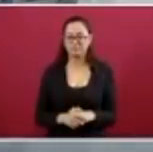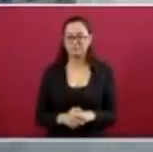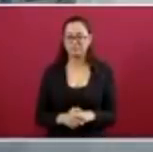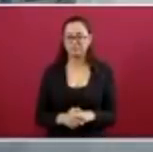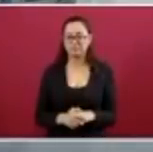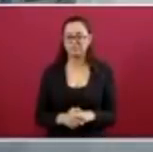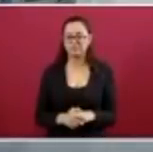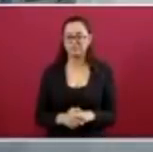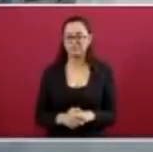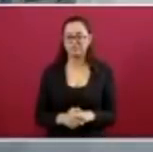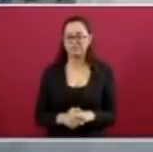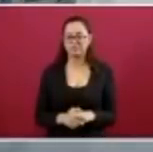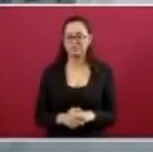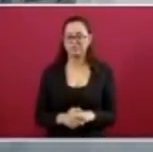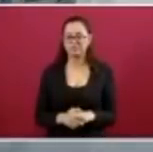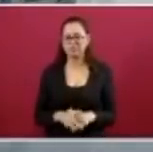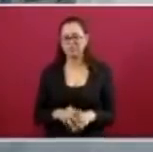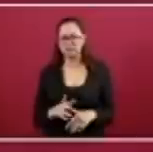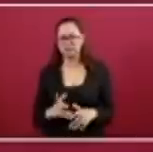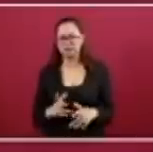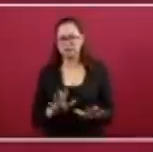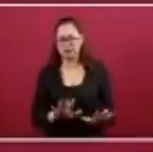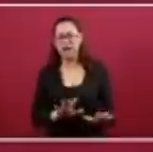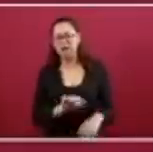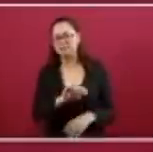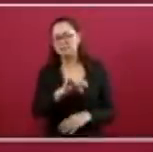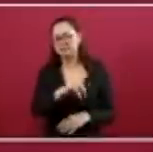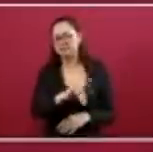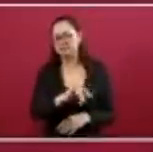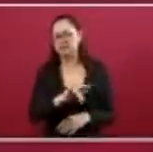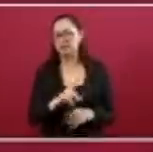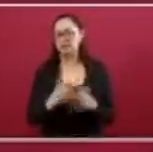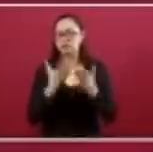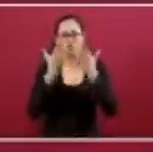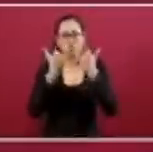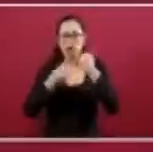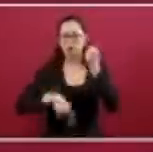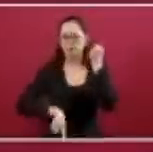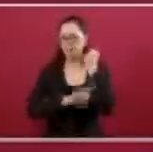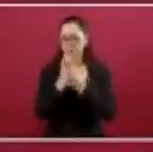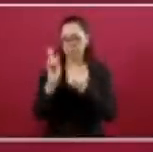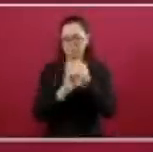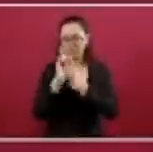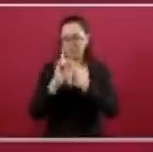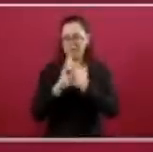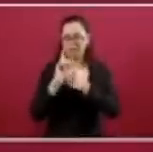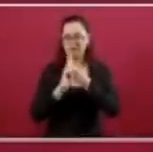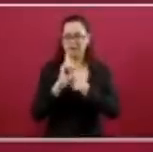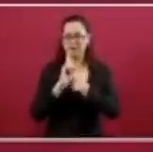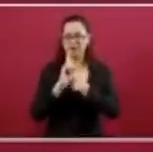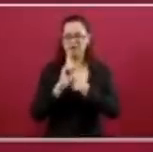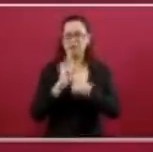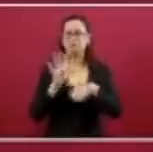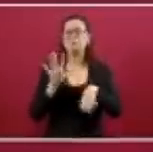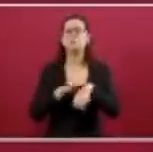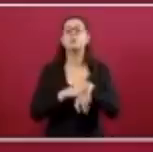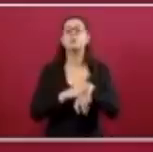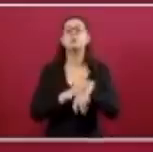Sí, no hay problema porque existe la